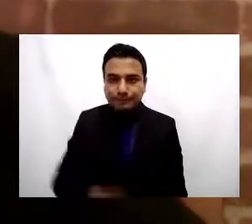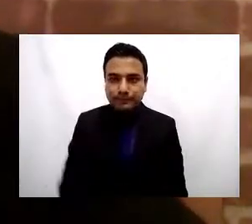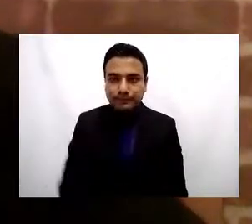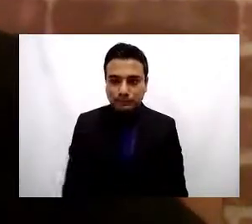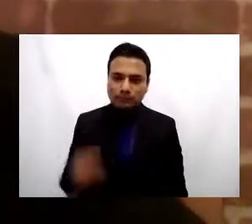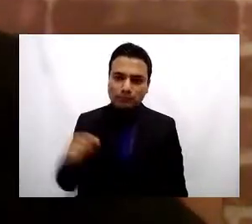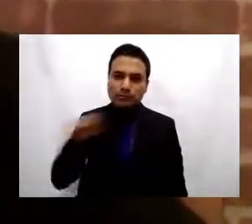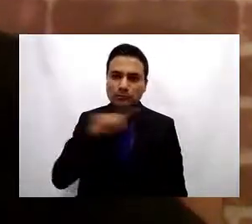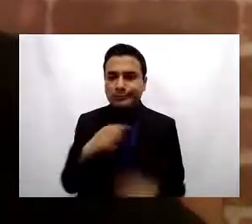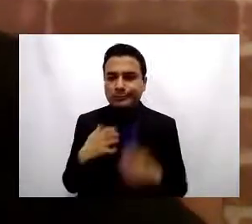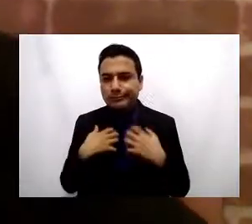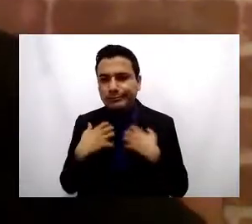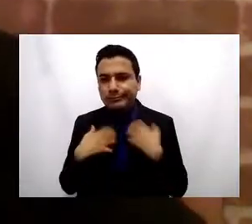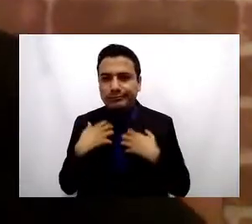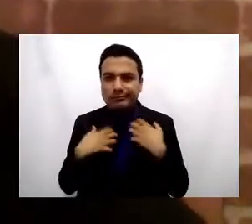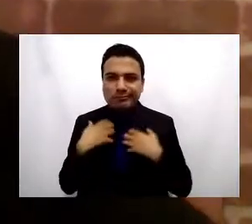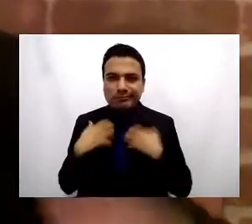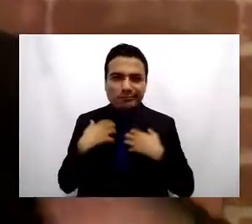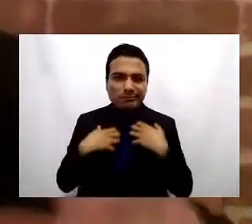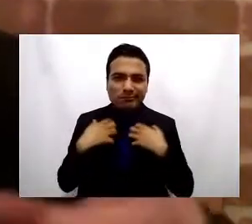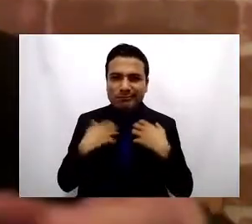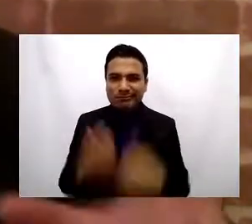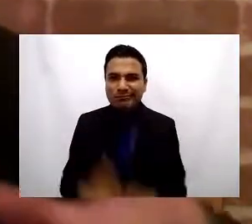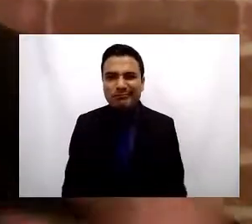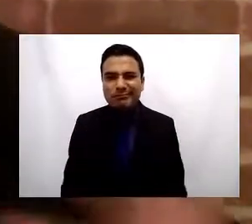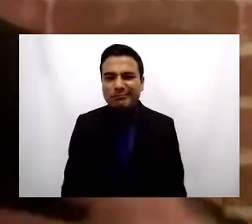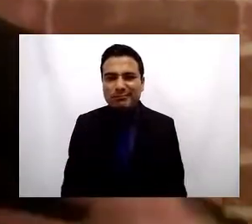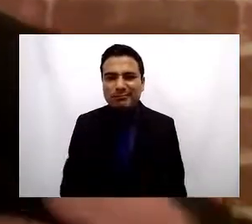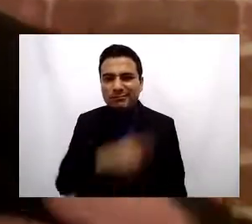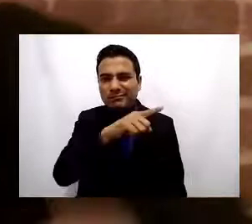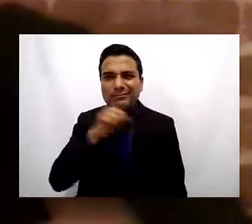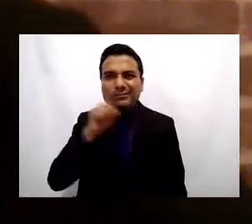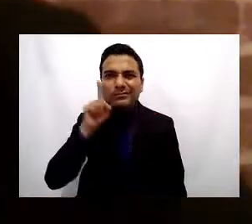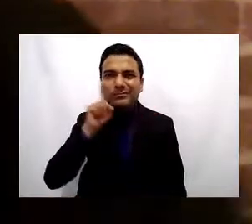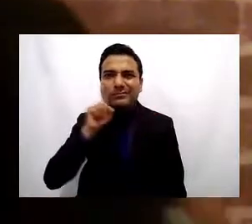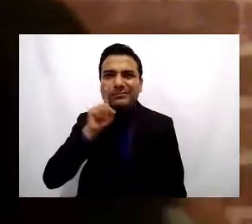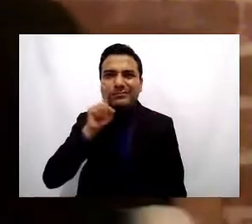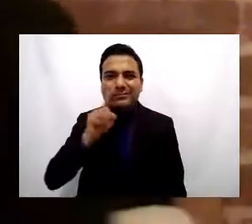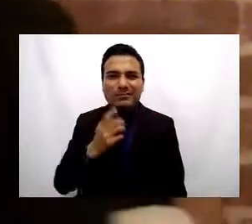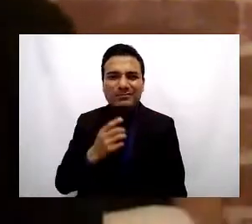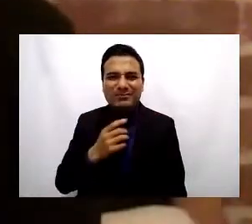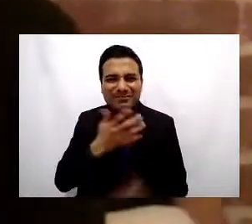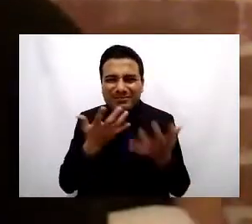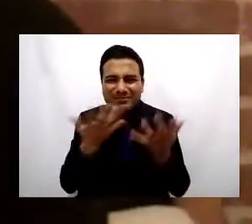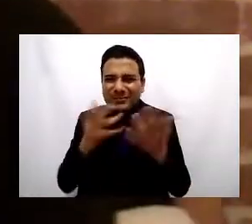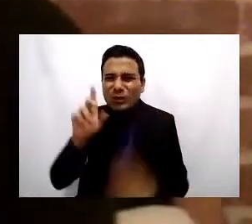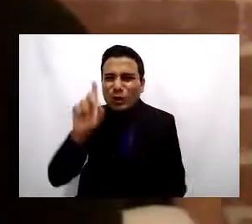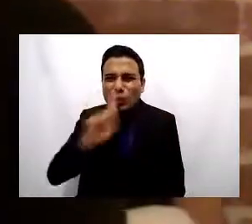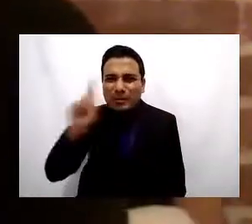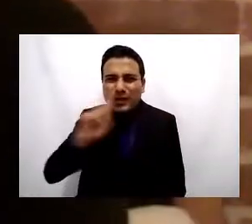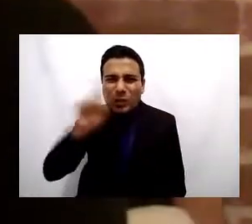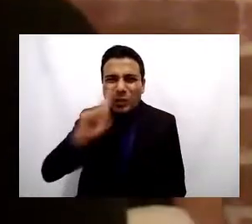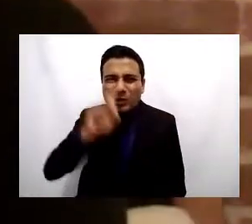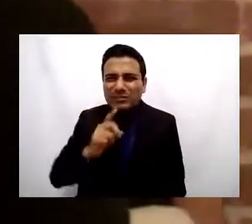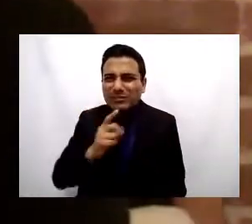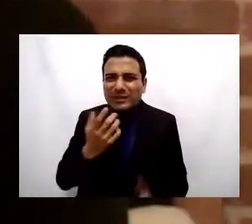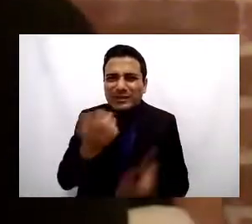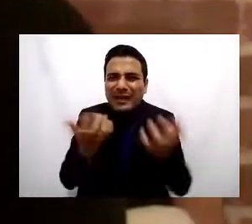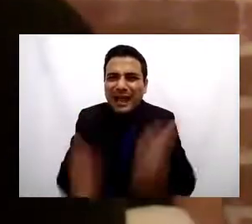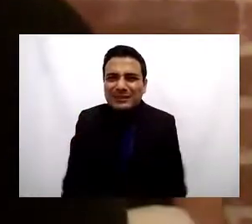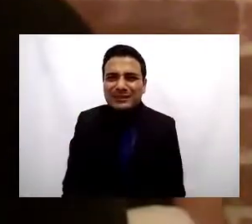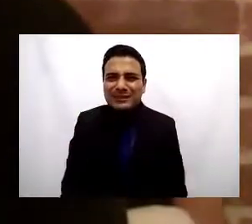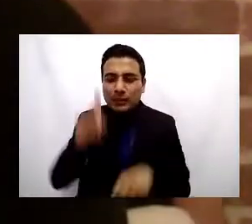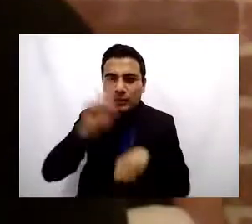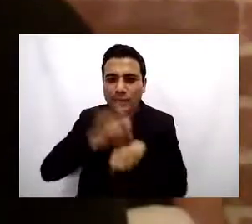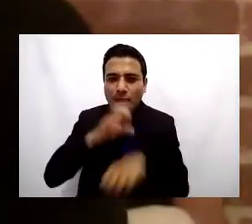con mi compañera. ¿Qué haces con los chicos? ¿Qué haces con los chicos un domingo de calor? No sabes a dónde